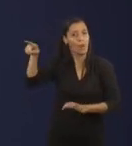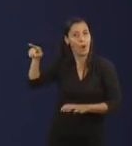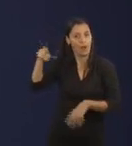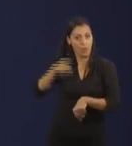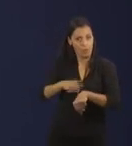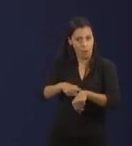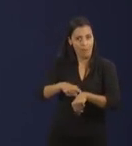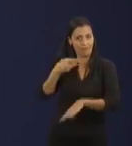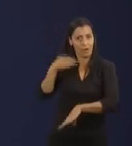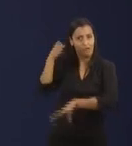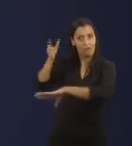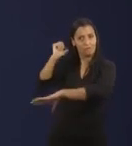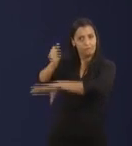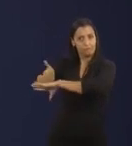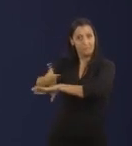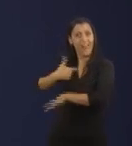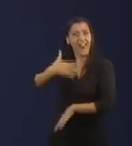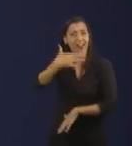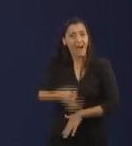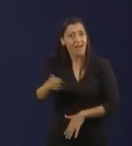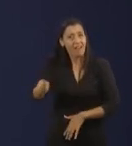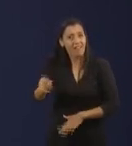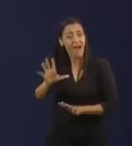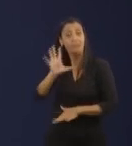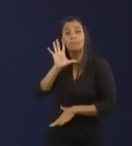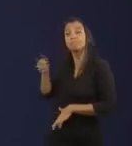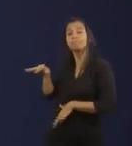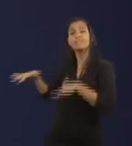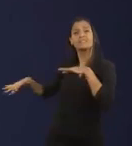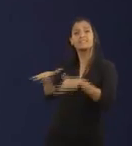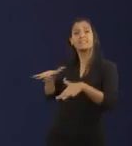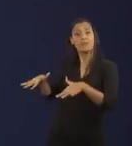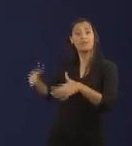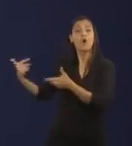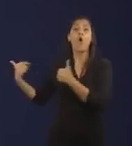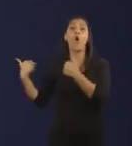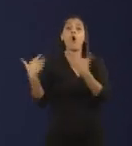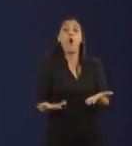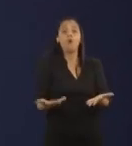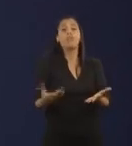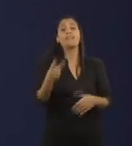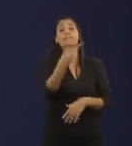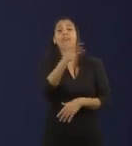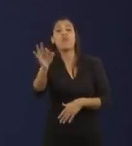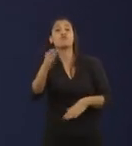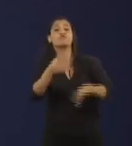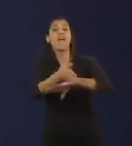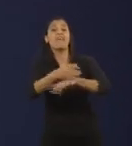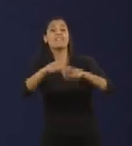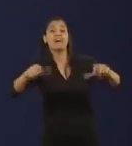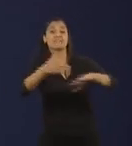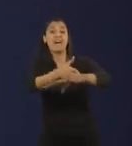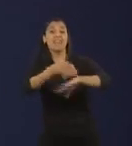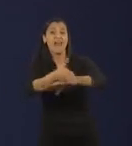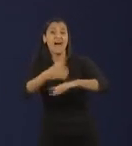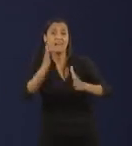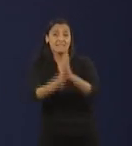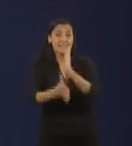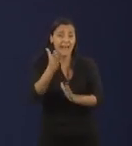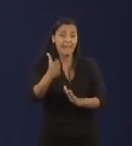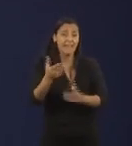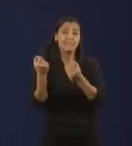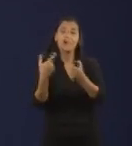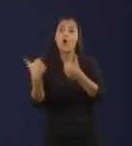eh Y lo cierto Es que ante la el ofrecimiento de 200 entradas y de eh